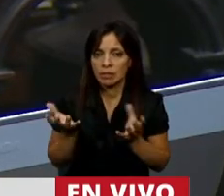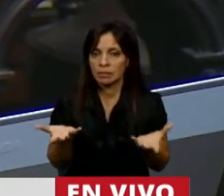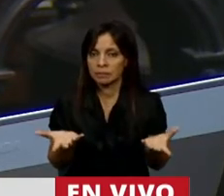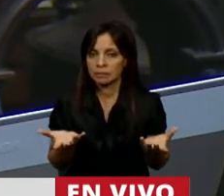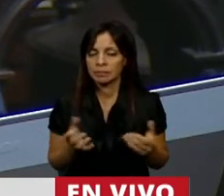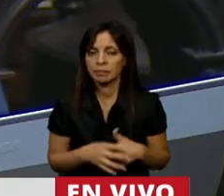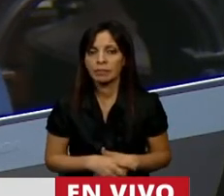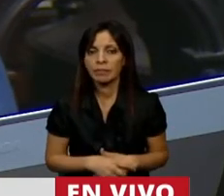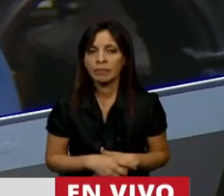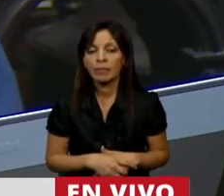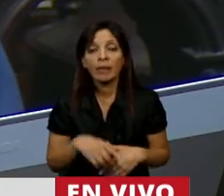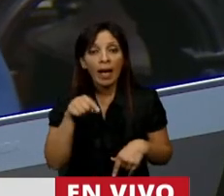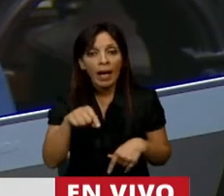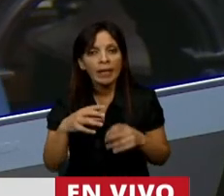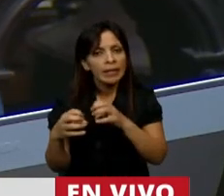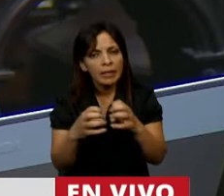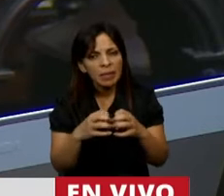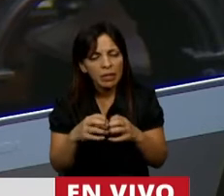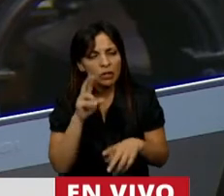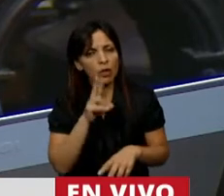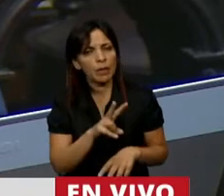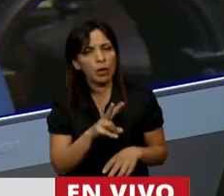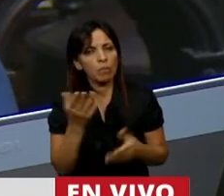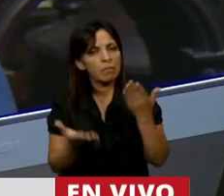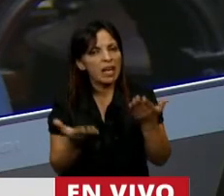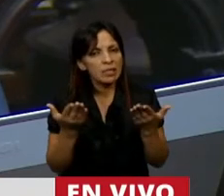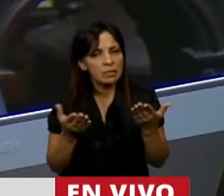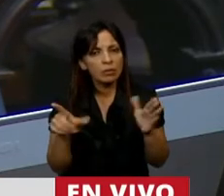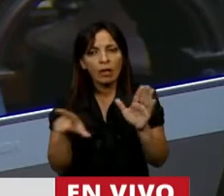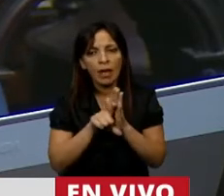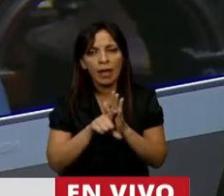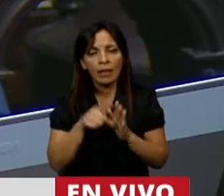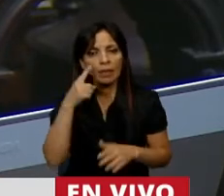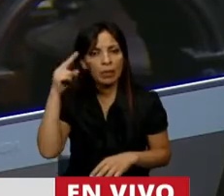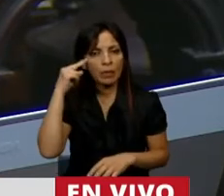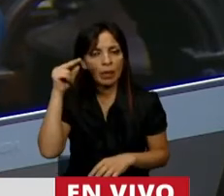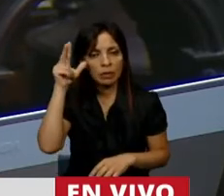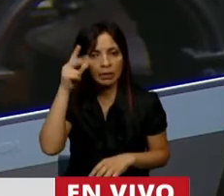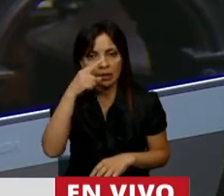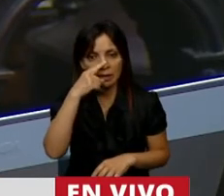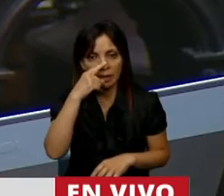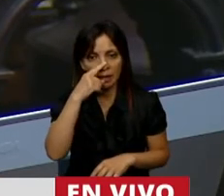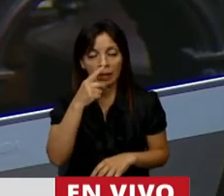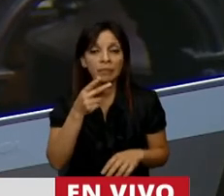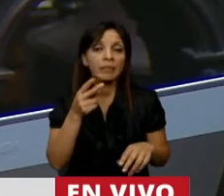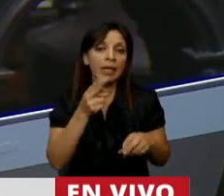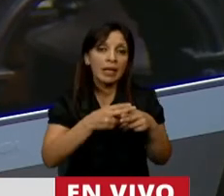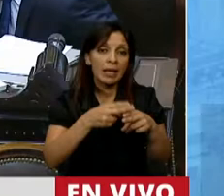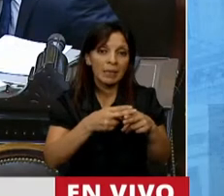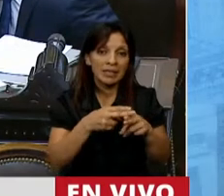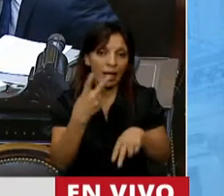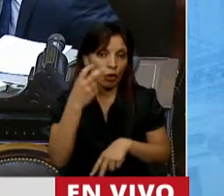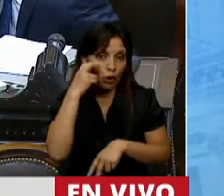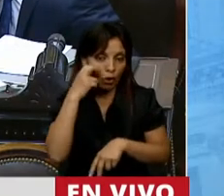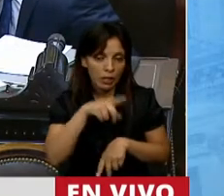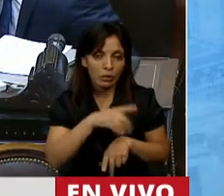Y el marco de este tratamiento tiene algunas similitudes con esa ley de 1987. De hecho, la plaza de los dos congresos está dividida en